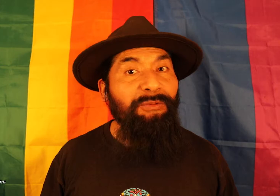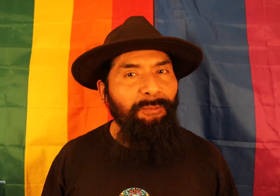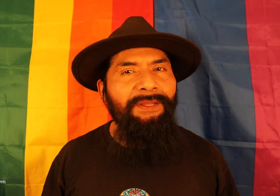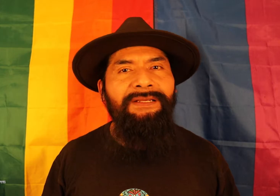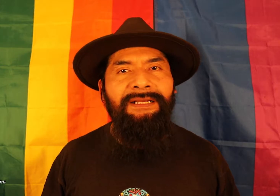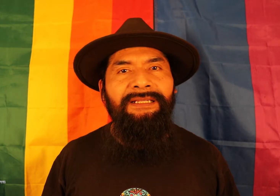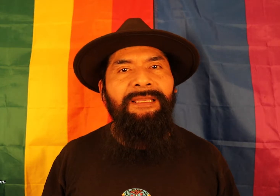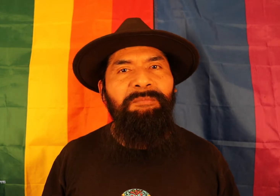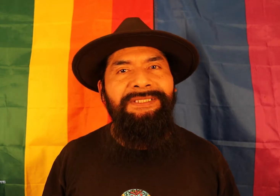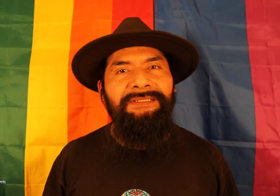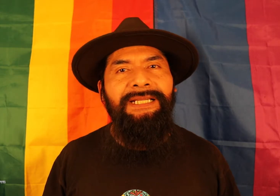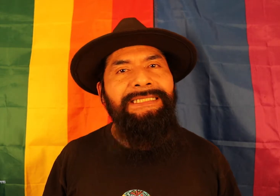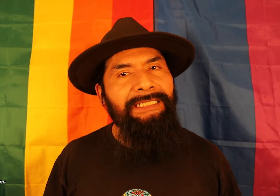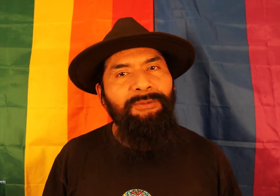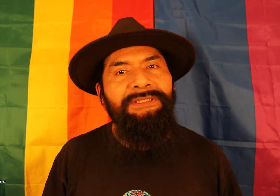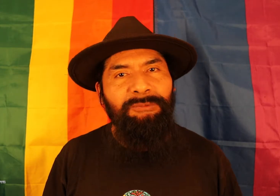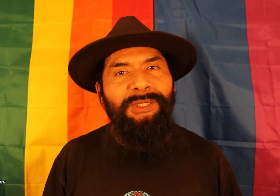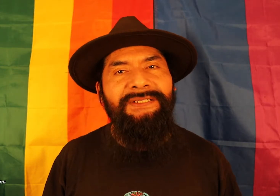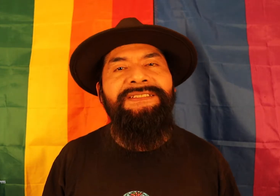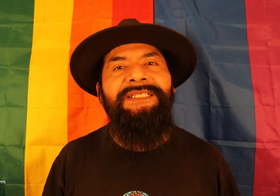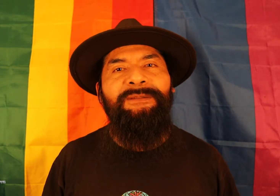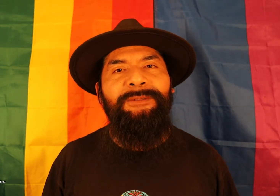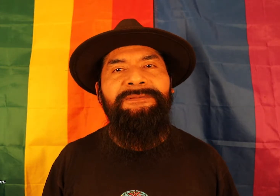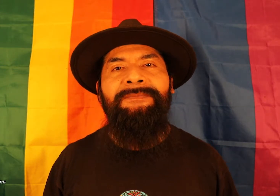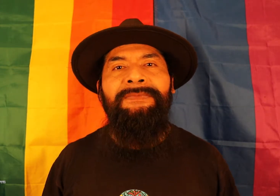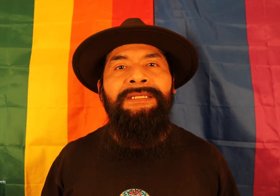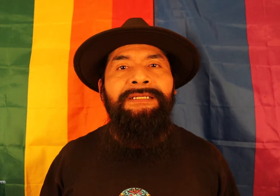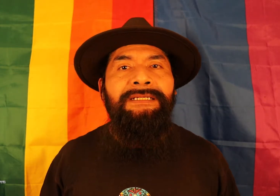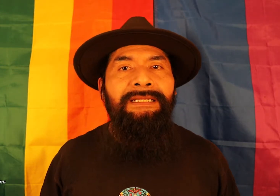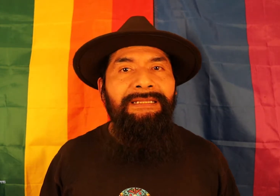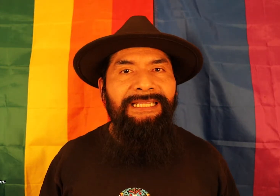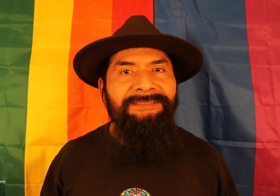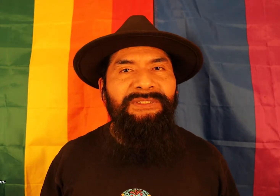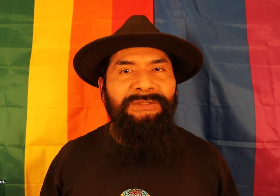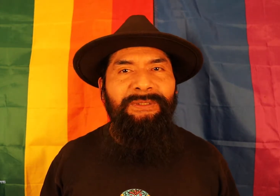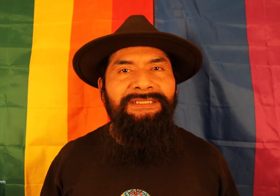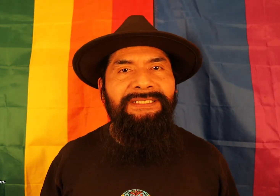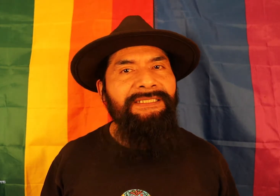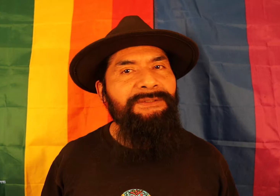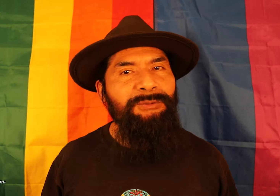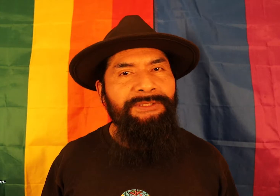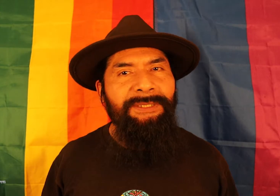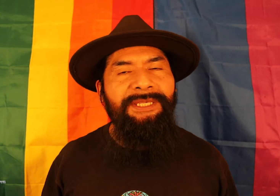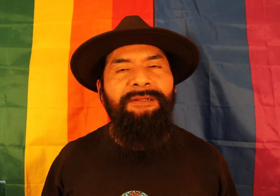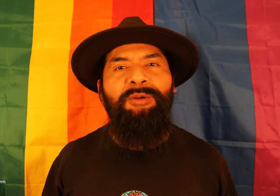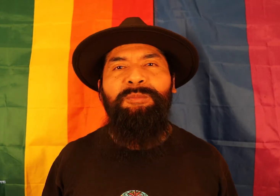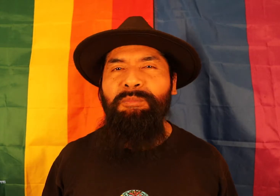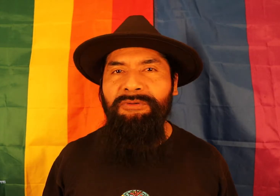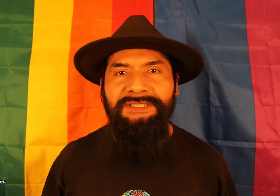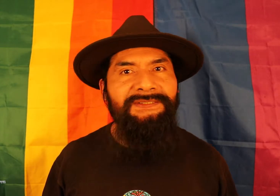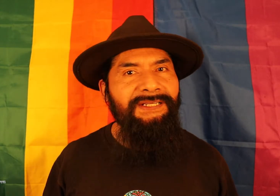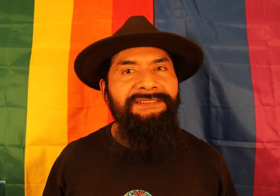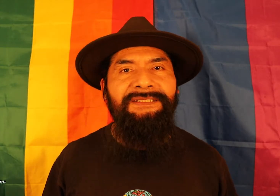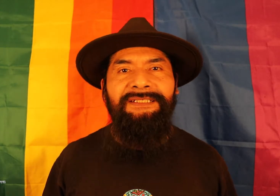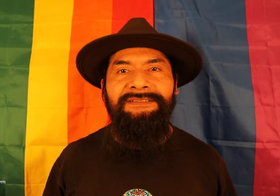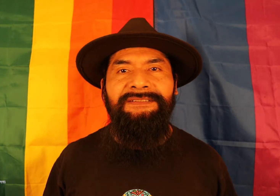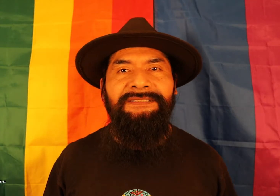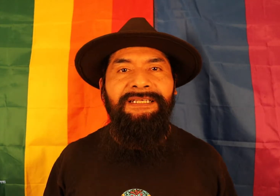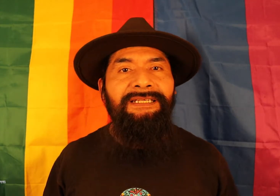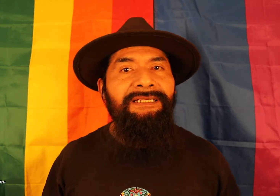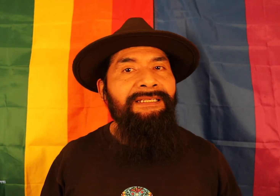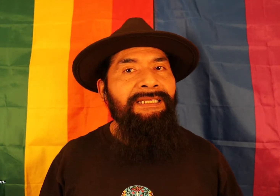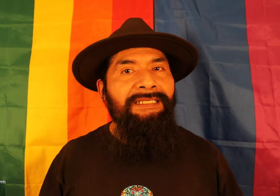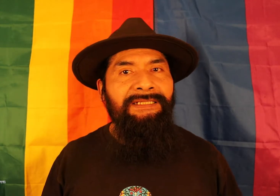Eso me ayuda a que mi canal continúe creciendo. Las personas que ya se suscribieron, muchas